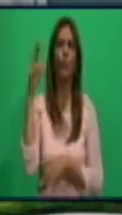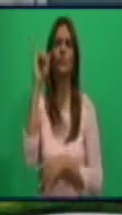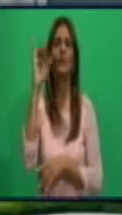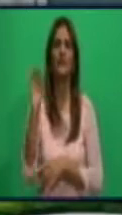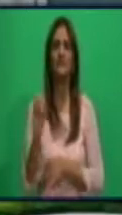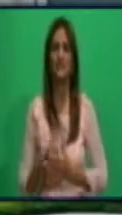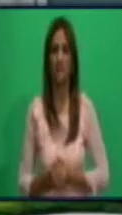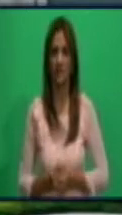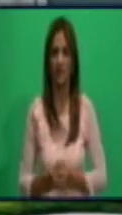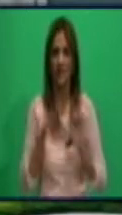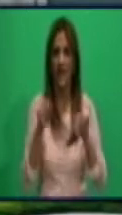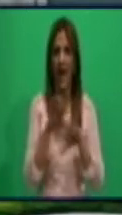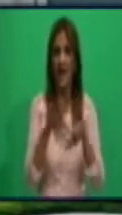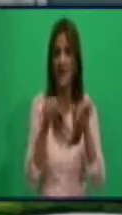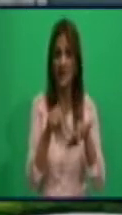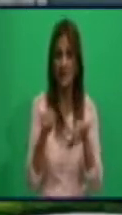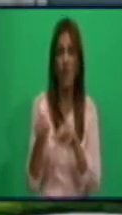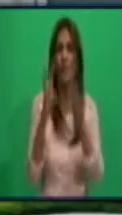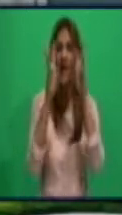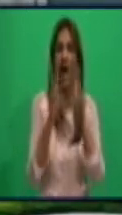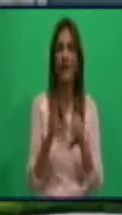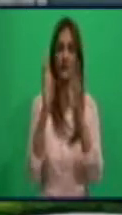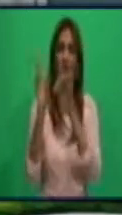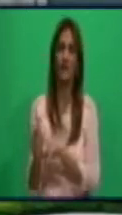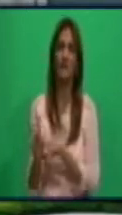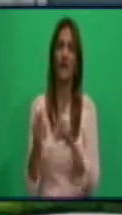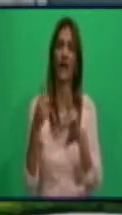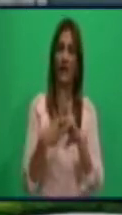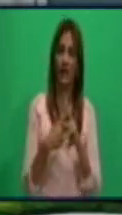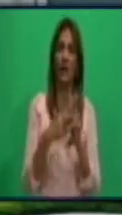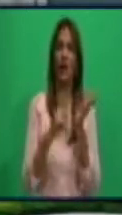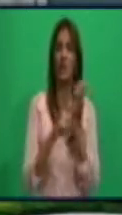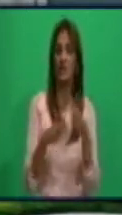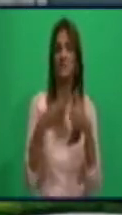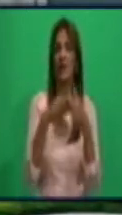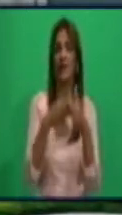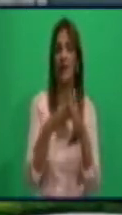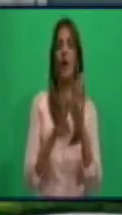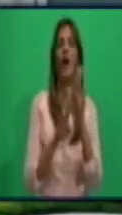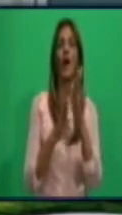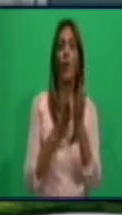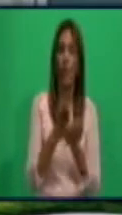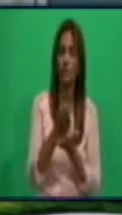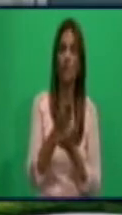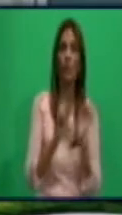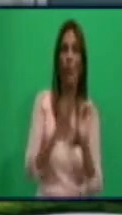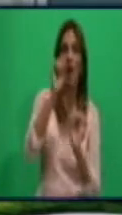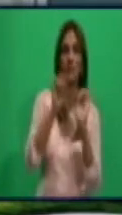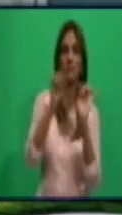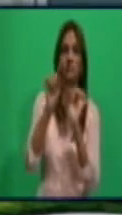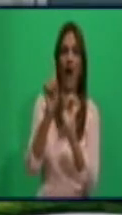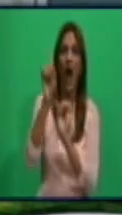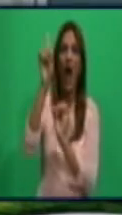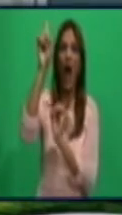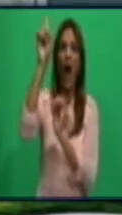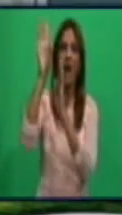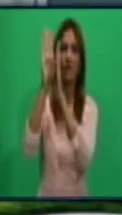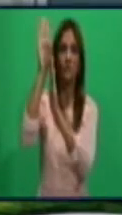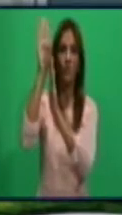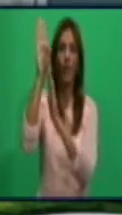ya eso va dando una estadística de que continúa el pico de la enfermedad. Sin embargo, en los datos que usted daba, me llama la